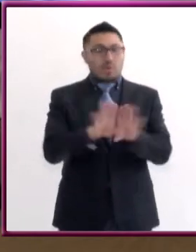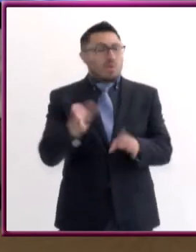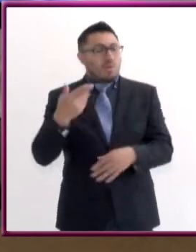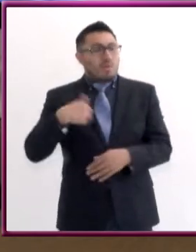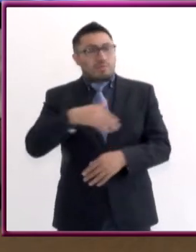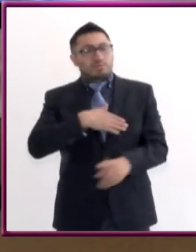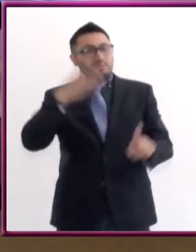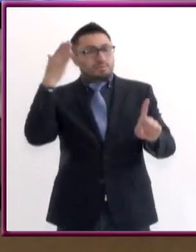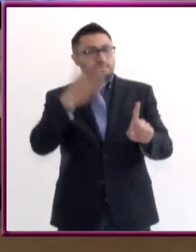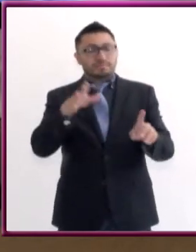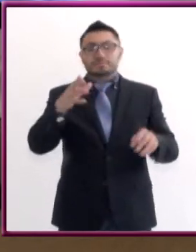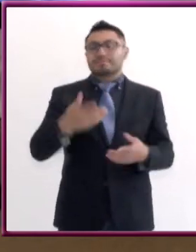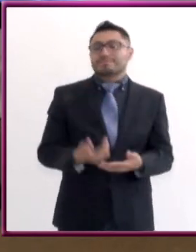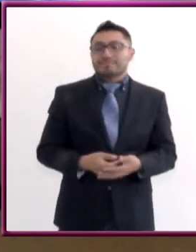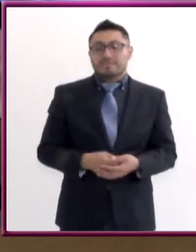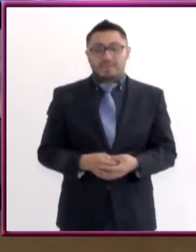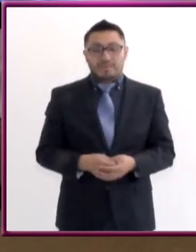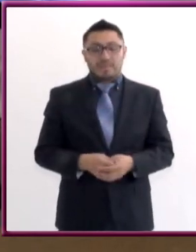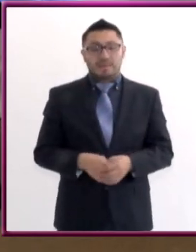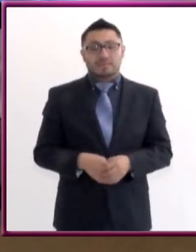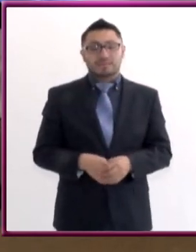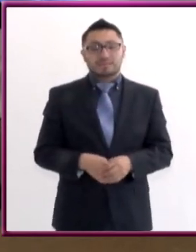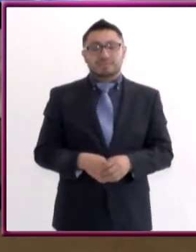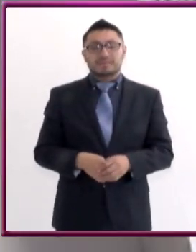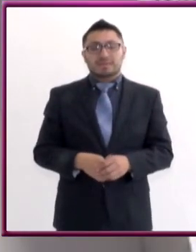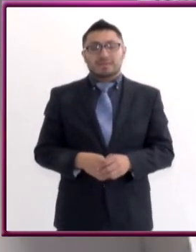Y en ese sentido no son